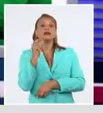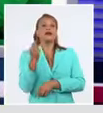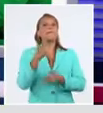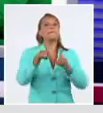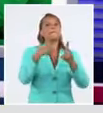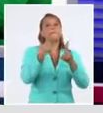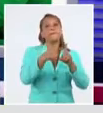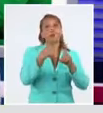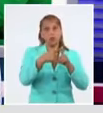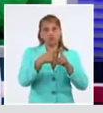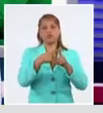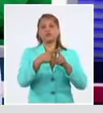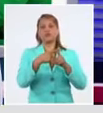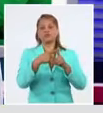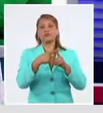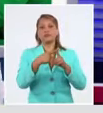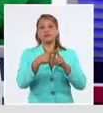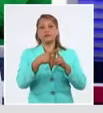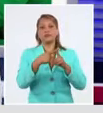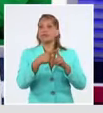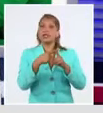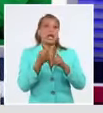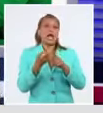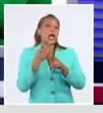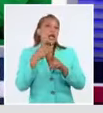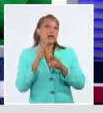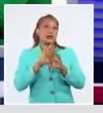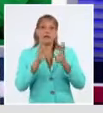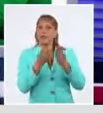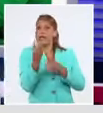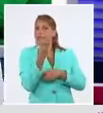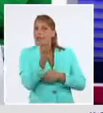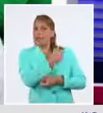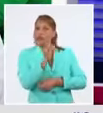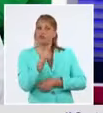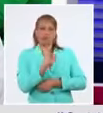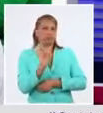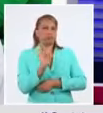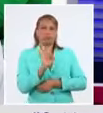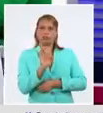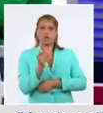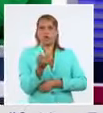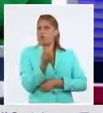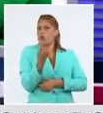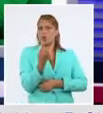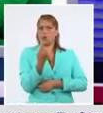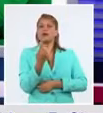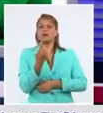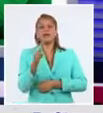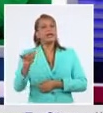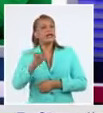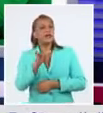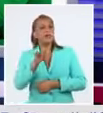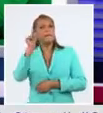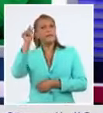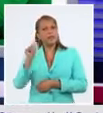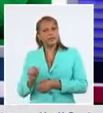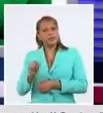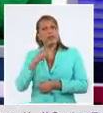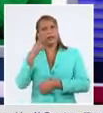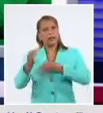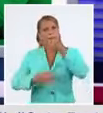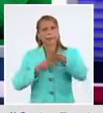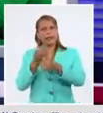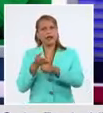no tengan un esquema completo de vacunación previo. Igual para los enfermos que hacíamos referencia